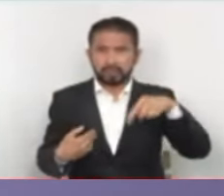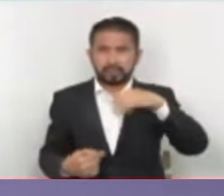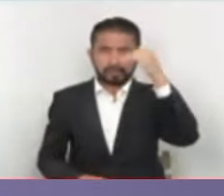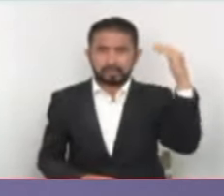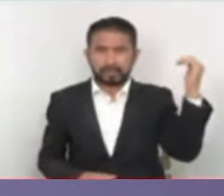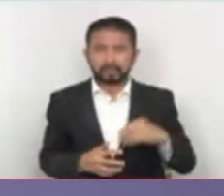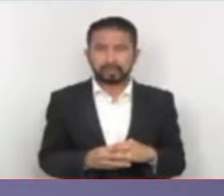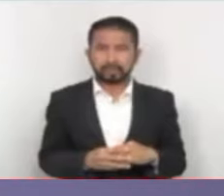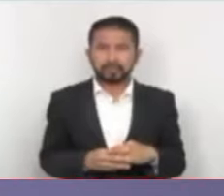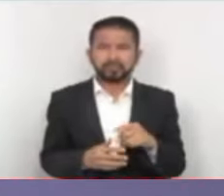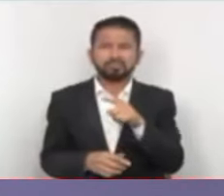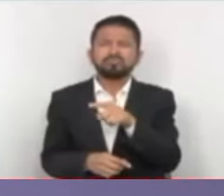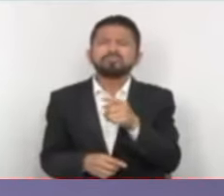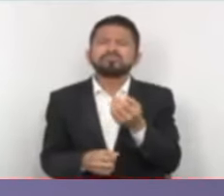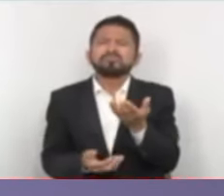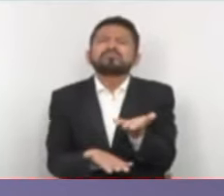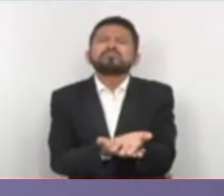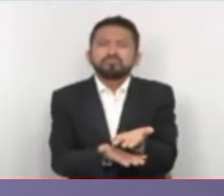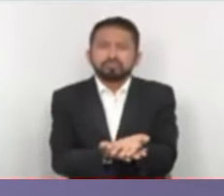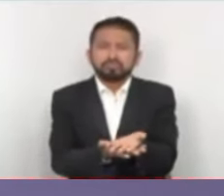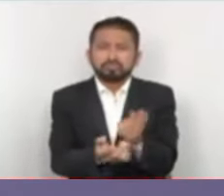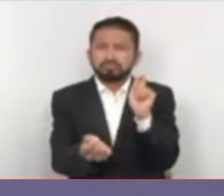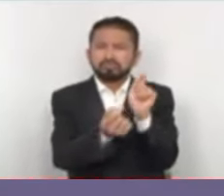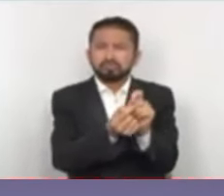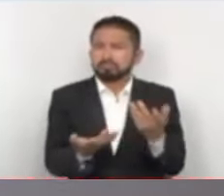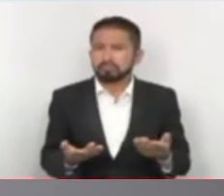país? ¿Qué aportes específicos se podría dar para eso?